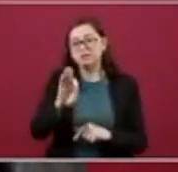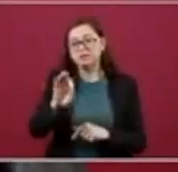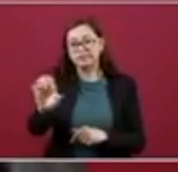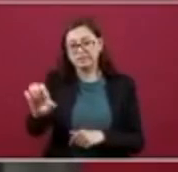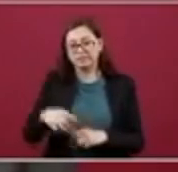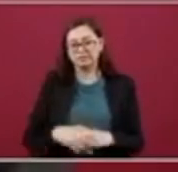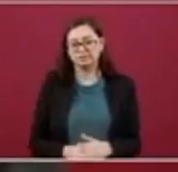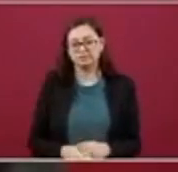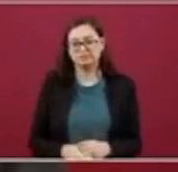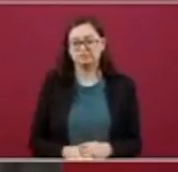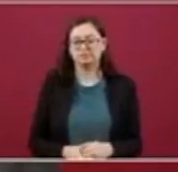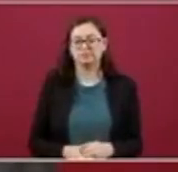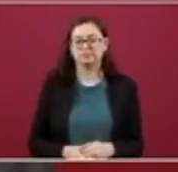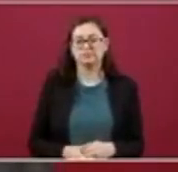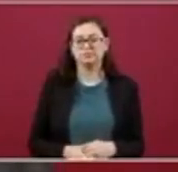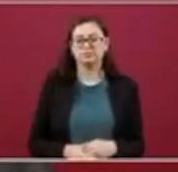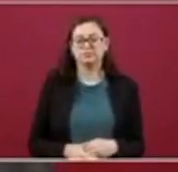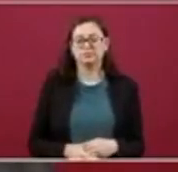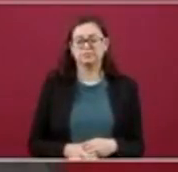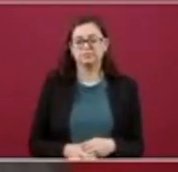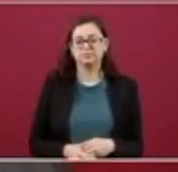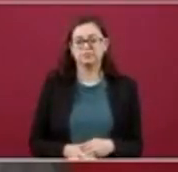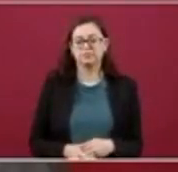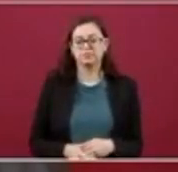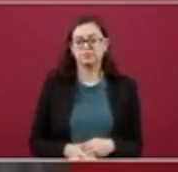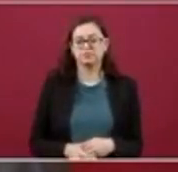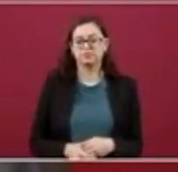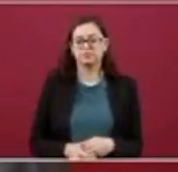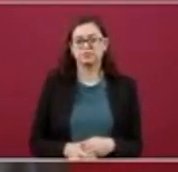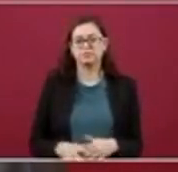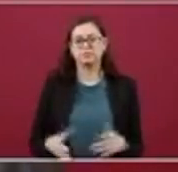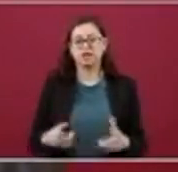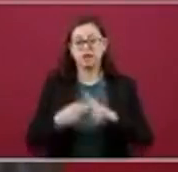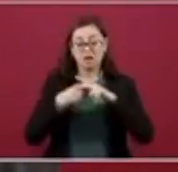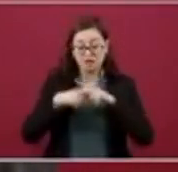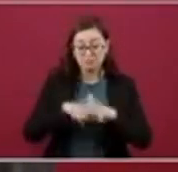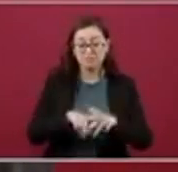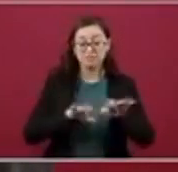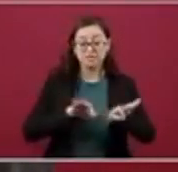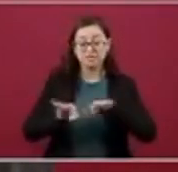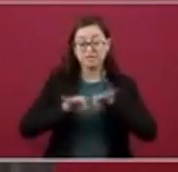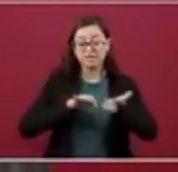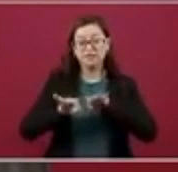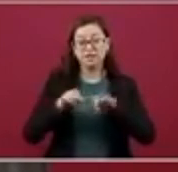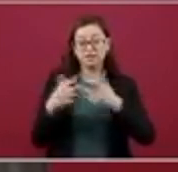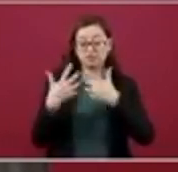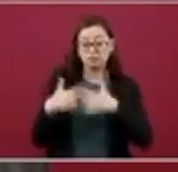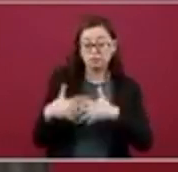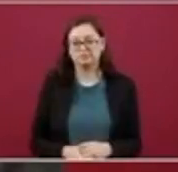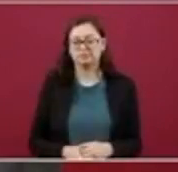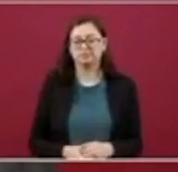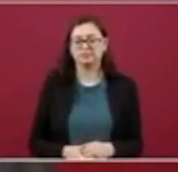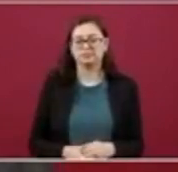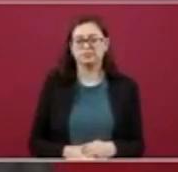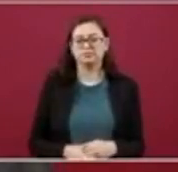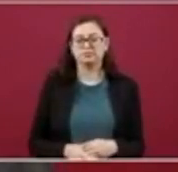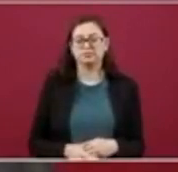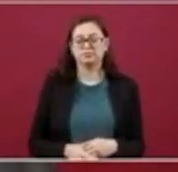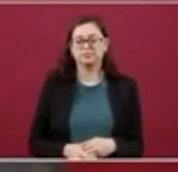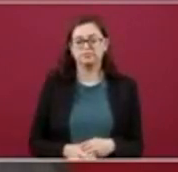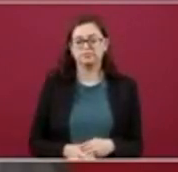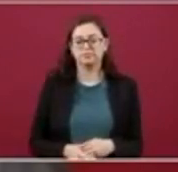25 de febrero, enfatizó que con dicha obra se ahorraría en la energía eléctrica que se suministra al estado de Morelos. Al